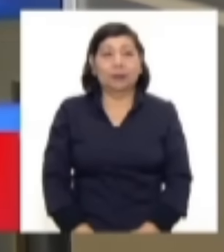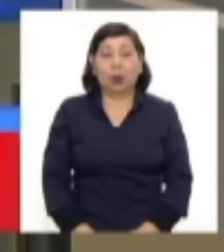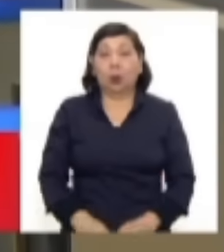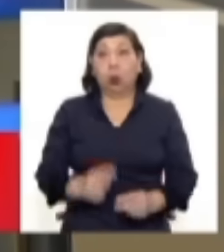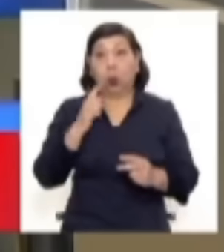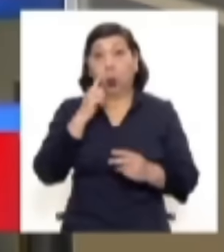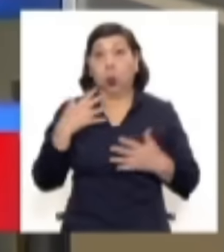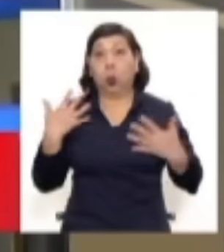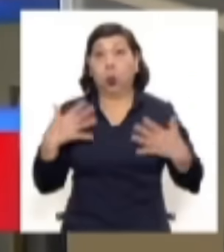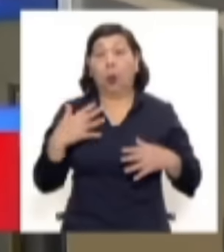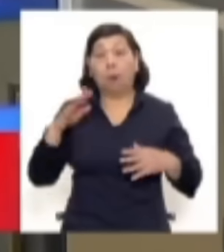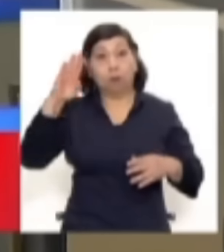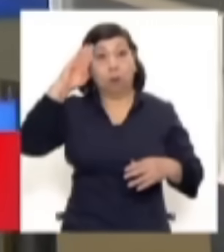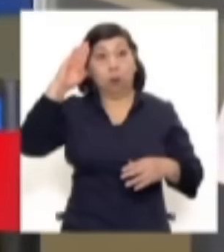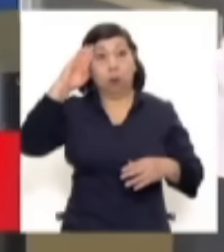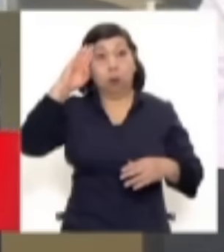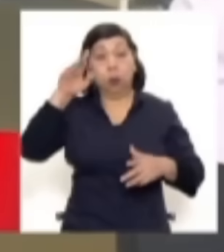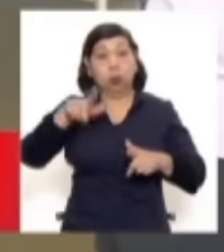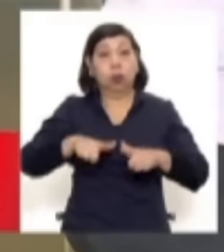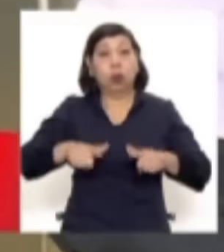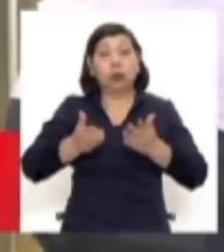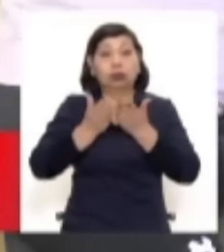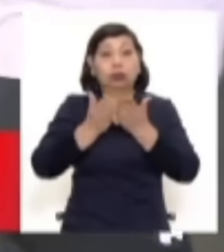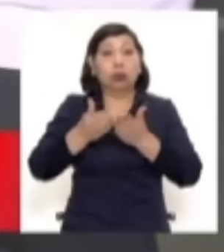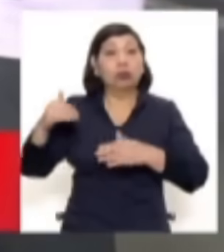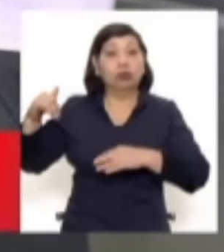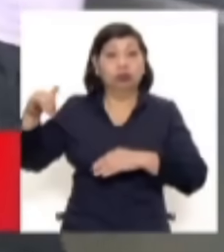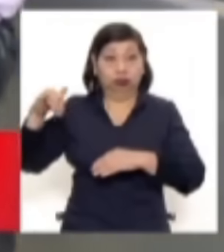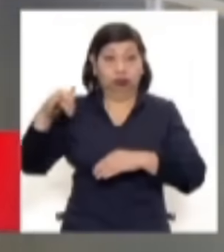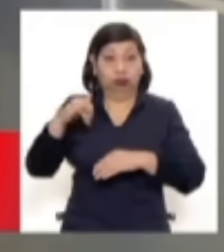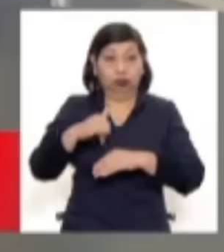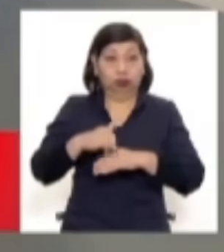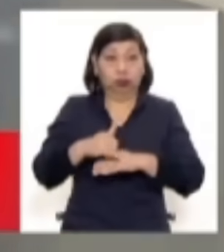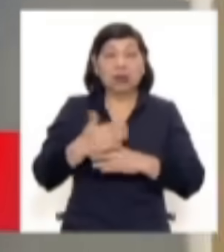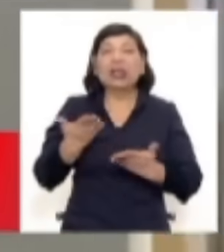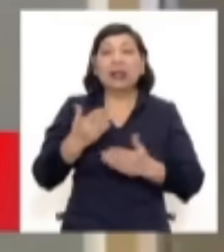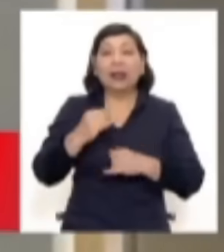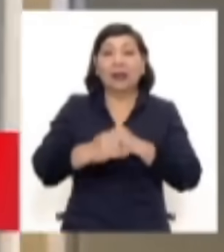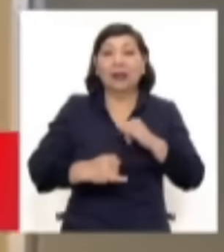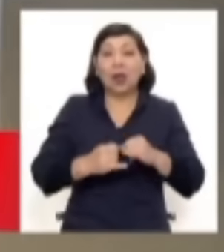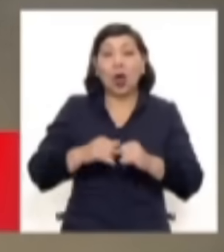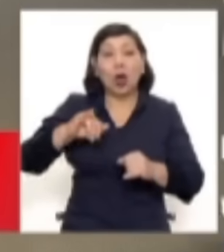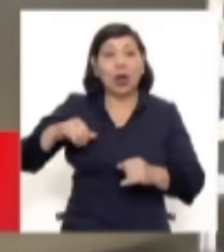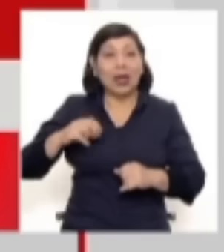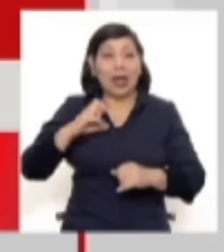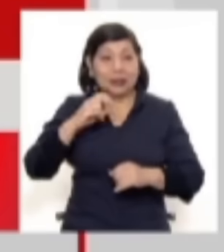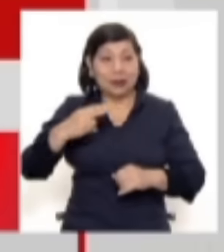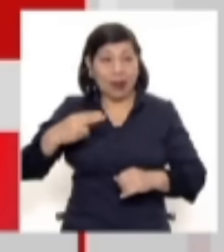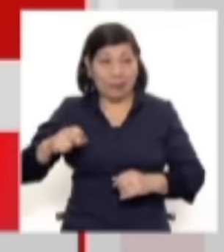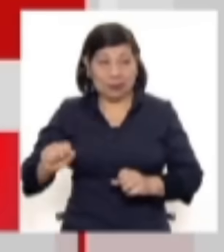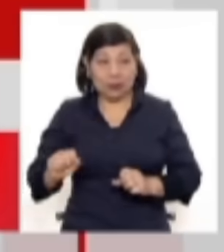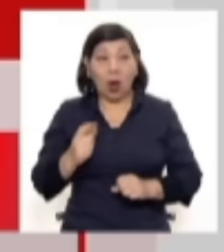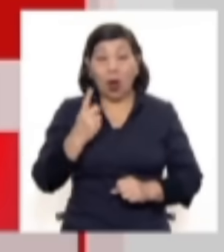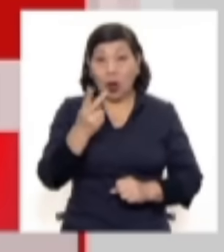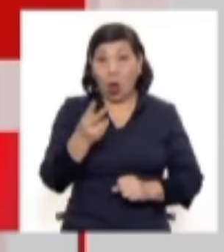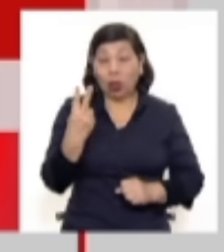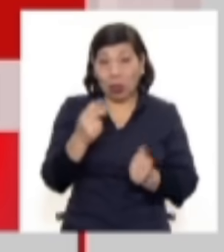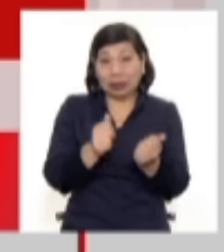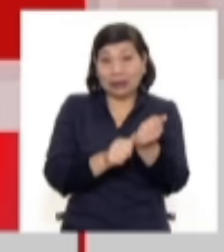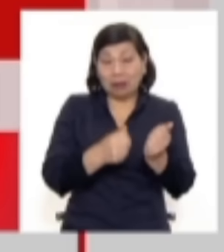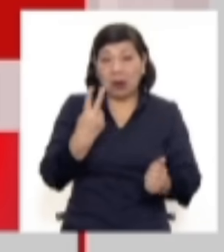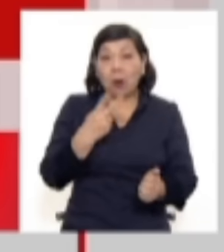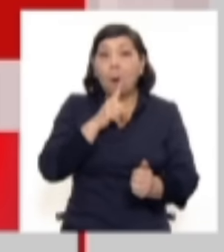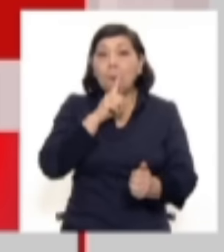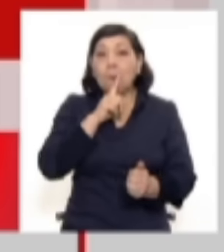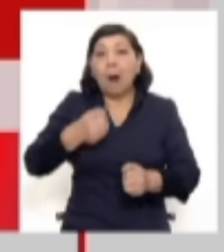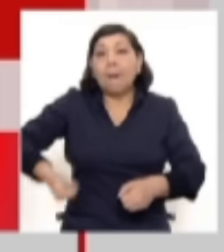una impactante intervención policial en la sala de embarque de vuelos nacionales del Aeropuerto Internacional Jorge Chaves estos dos jóvenes hermanos